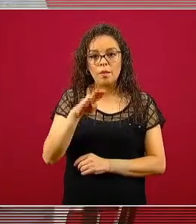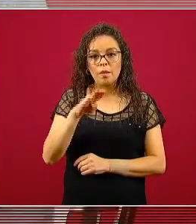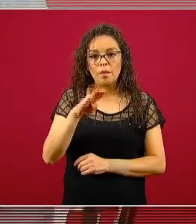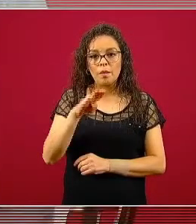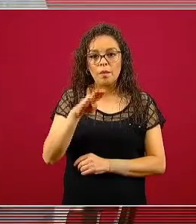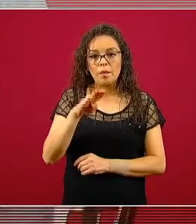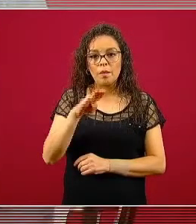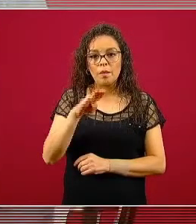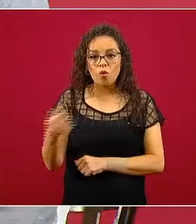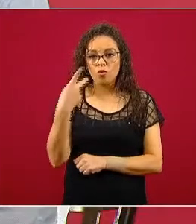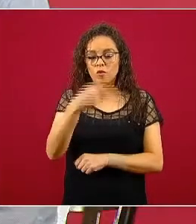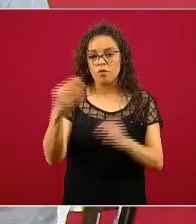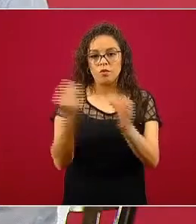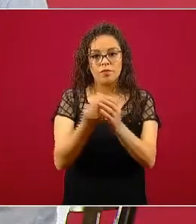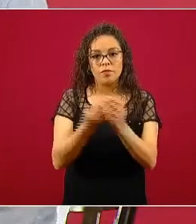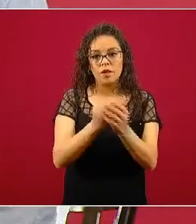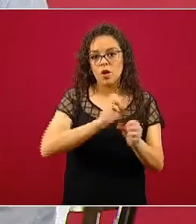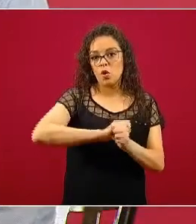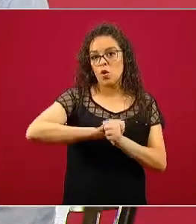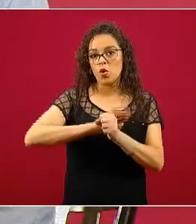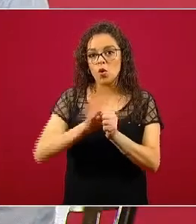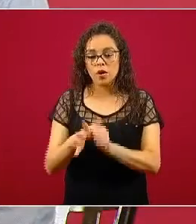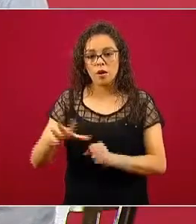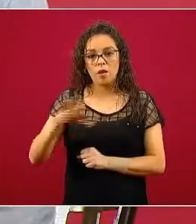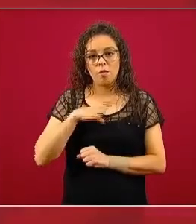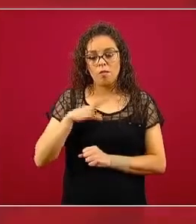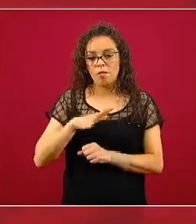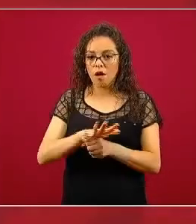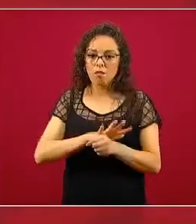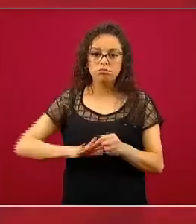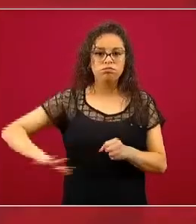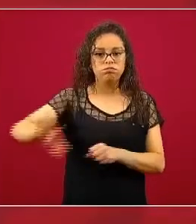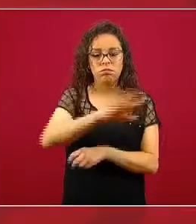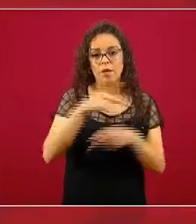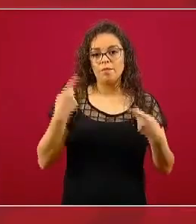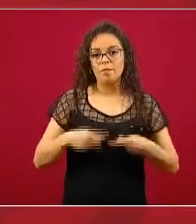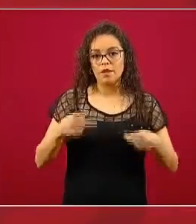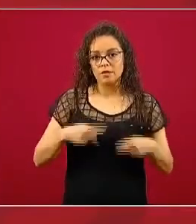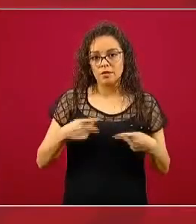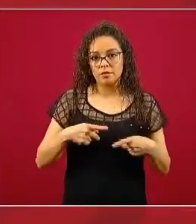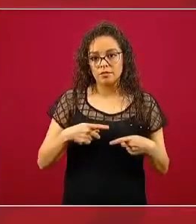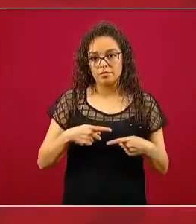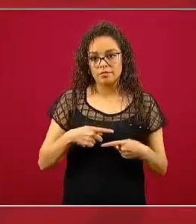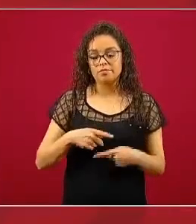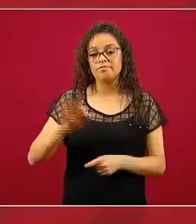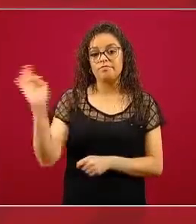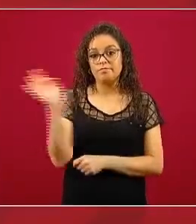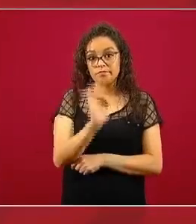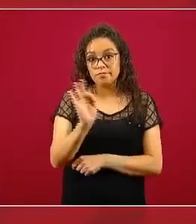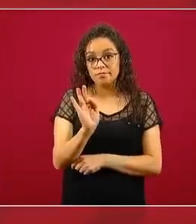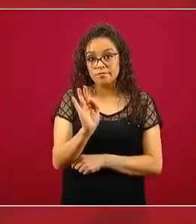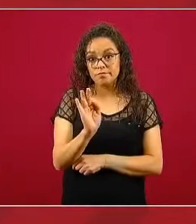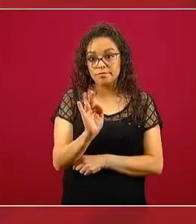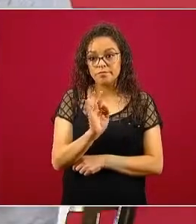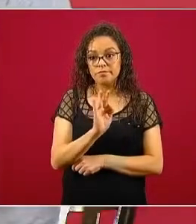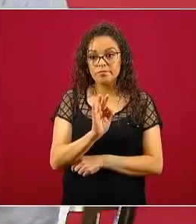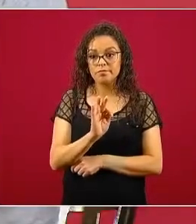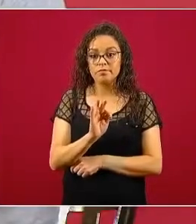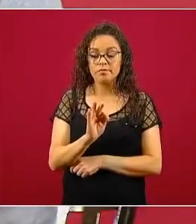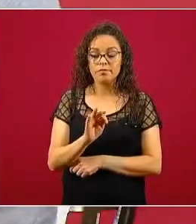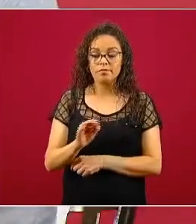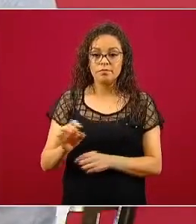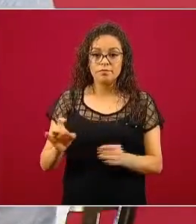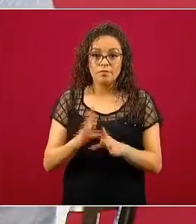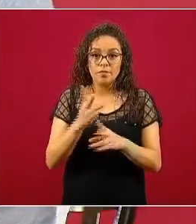de circulación muy común en la población. Y hay esperanza de que pudiera haber una respuesta inmune que fuera protectora en